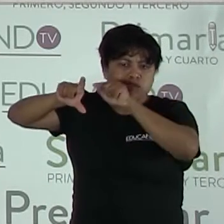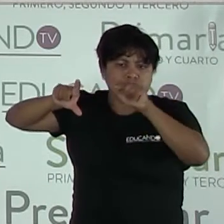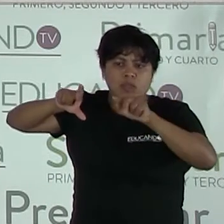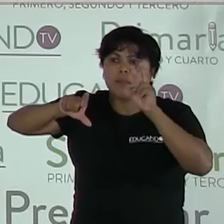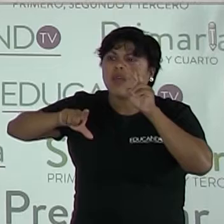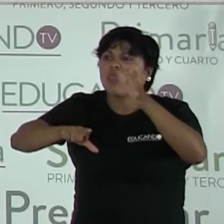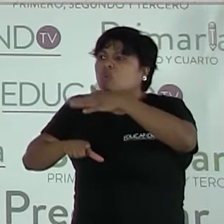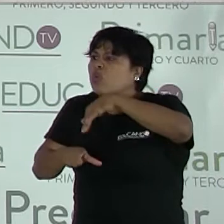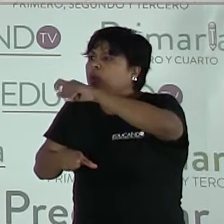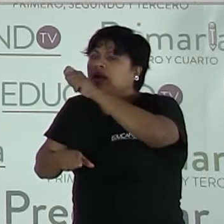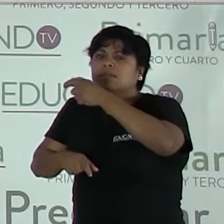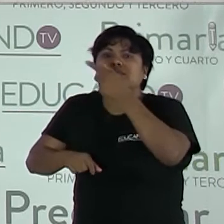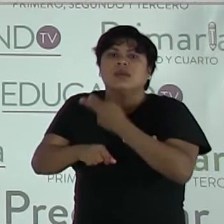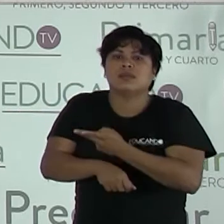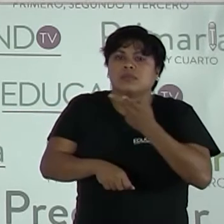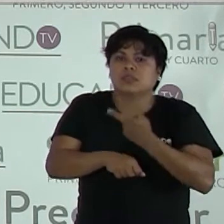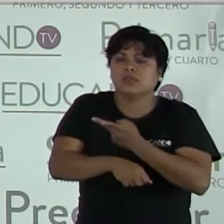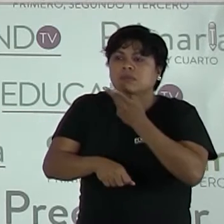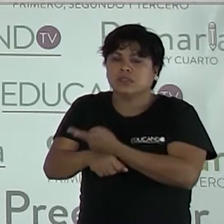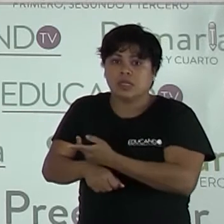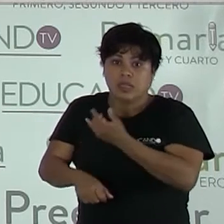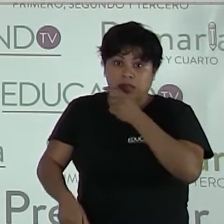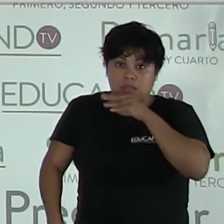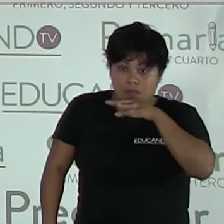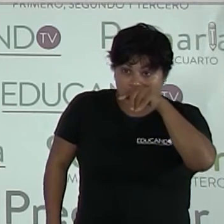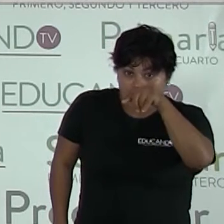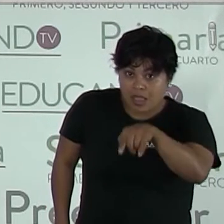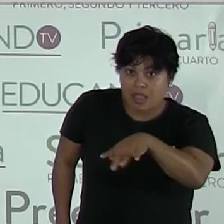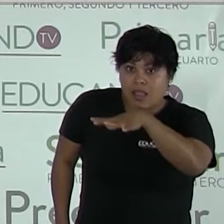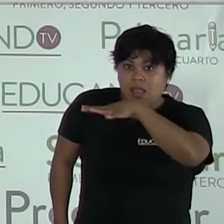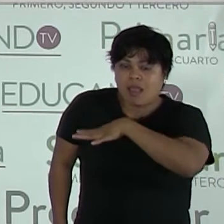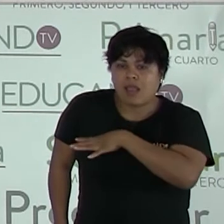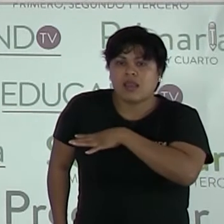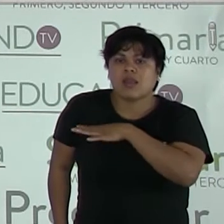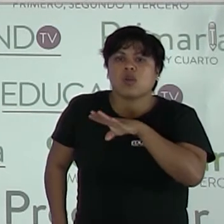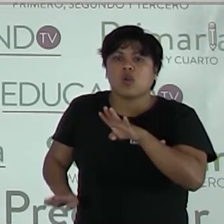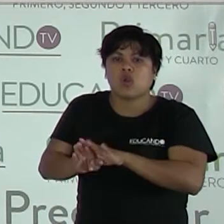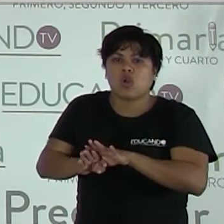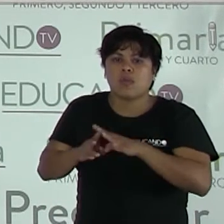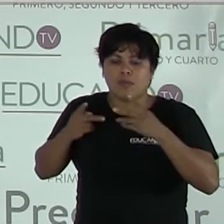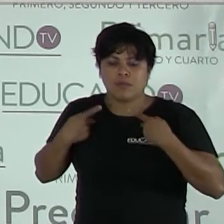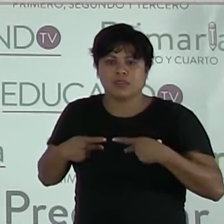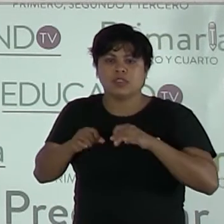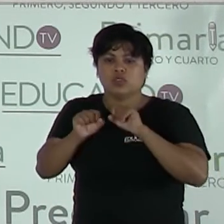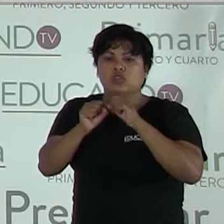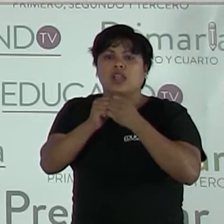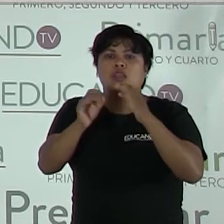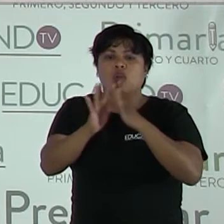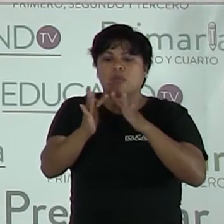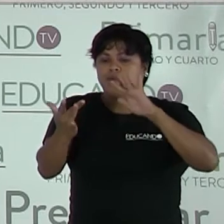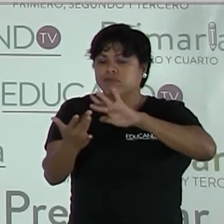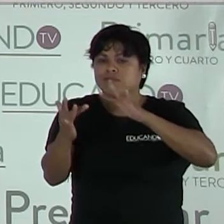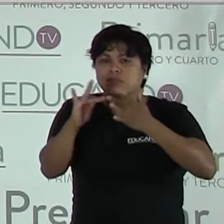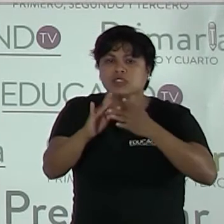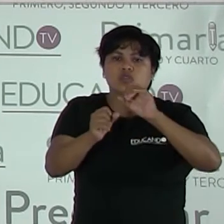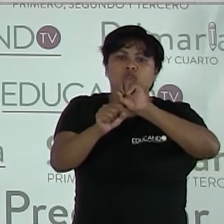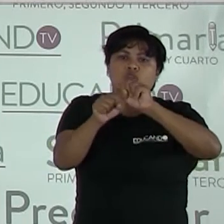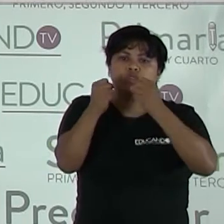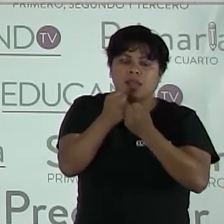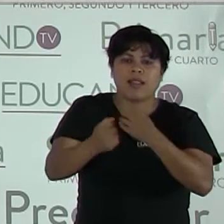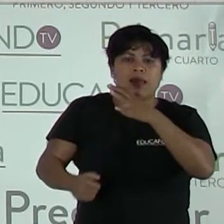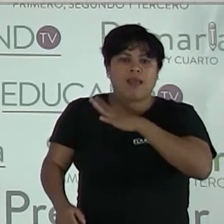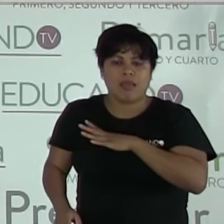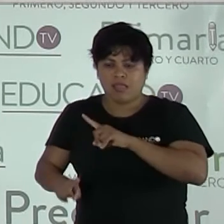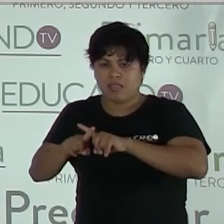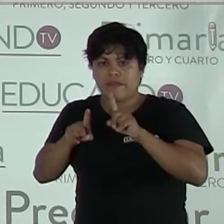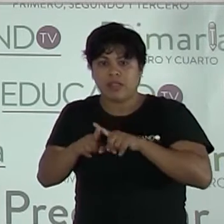es lo que está pasando y también ahí entra la función de las redes sociales. Las redes sociales que hoy